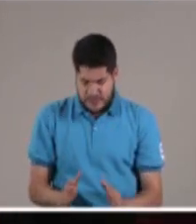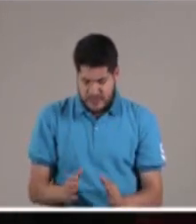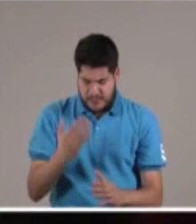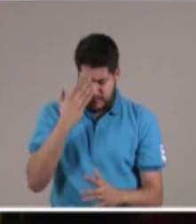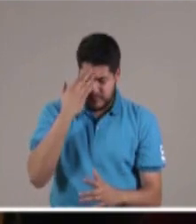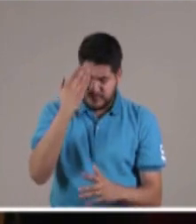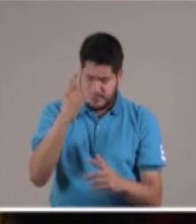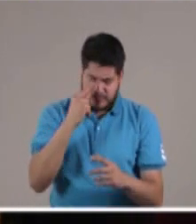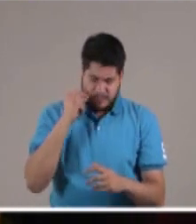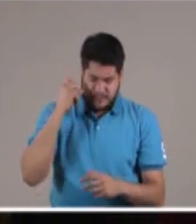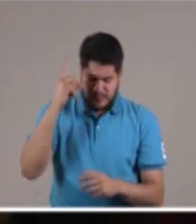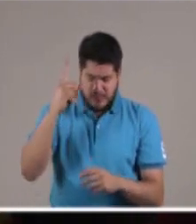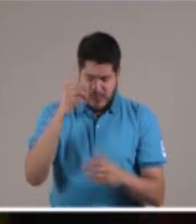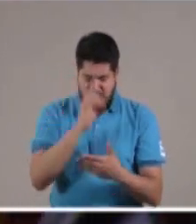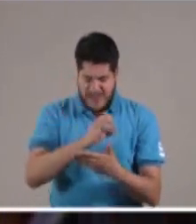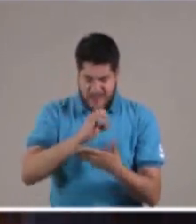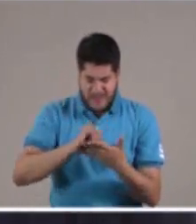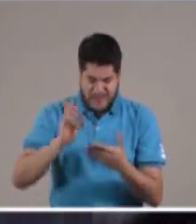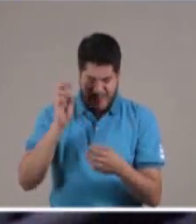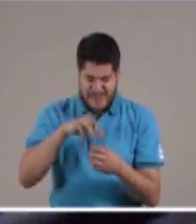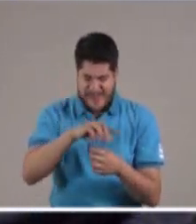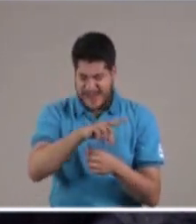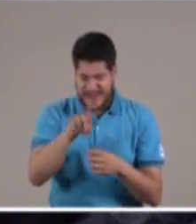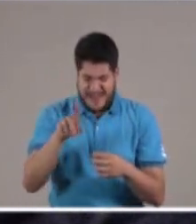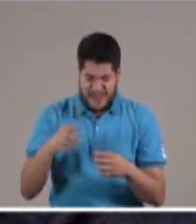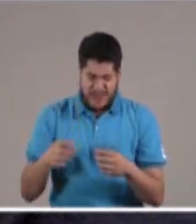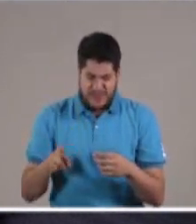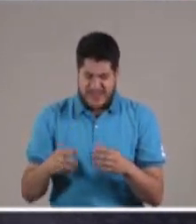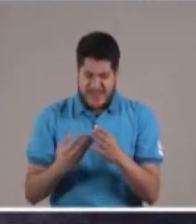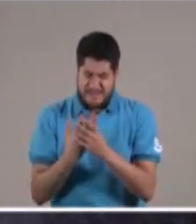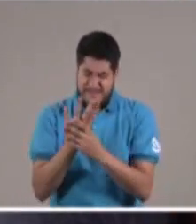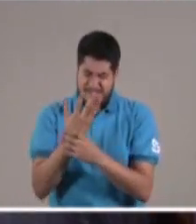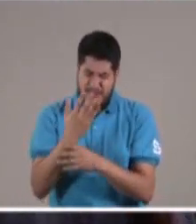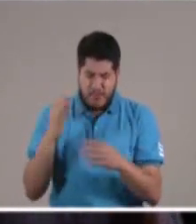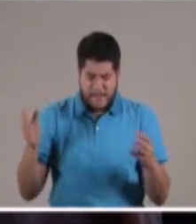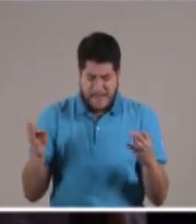Gracias señor opera en ellos ese milagro